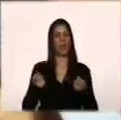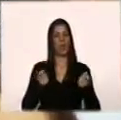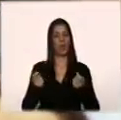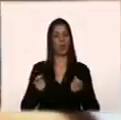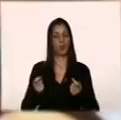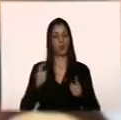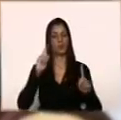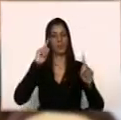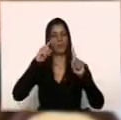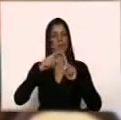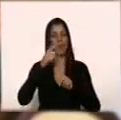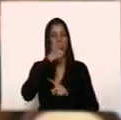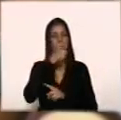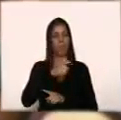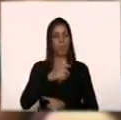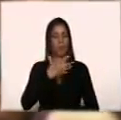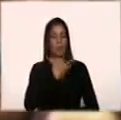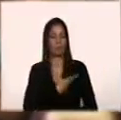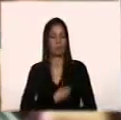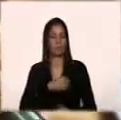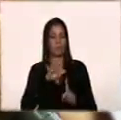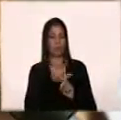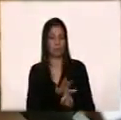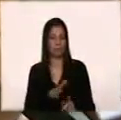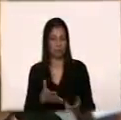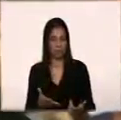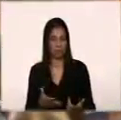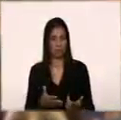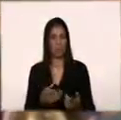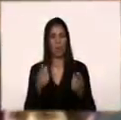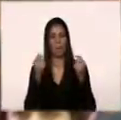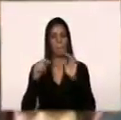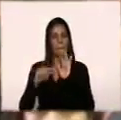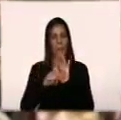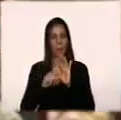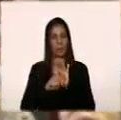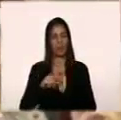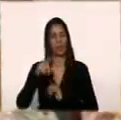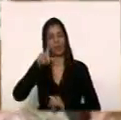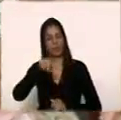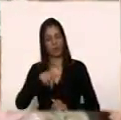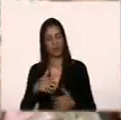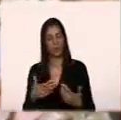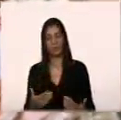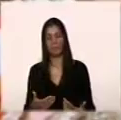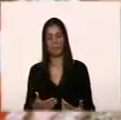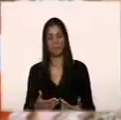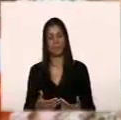nuestro pueblo con esos precios. Y no solamente los precios, también detectar